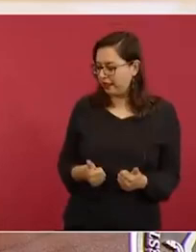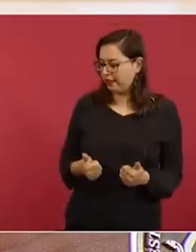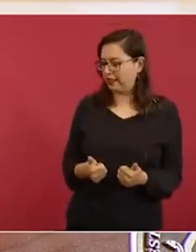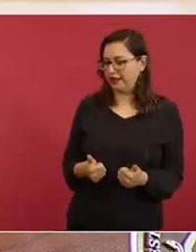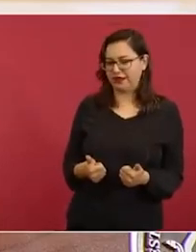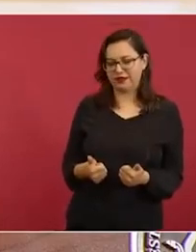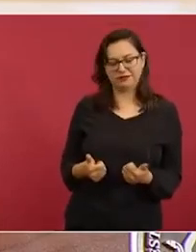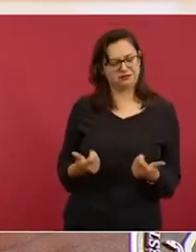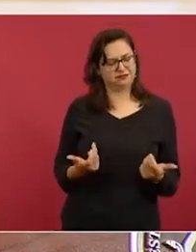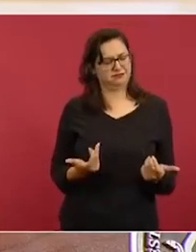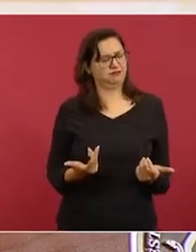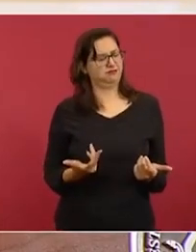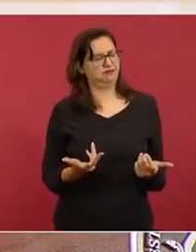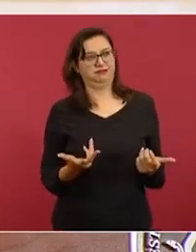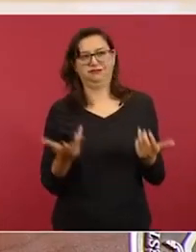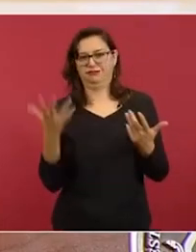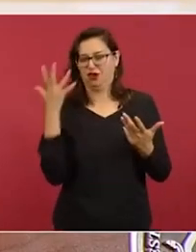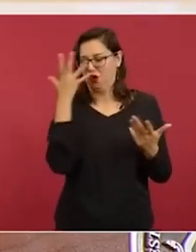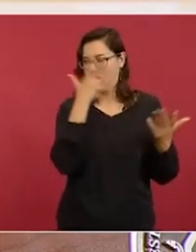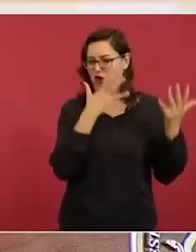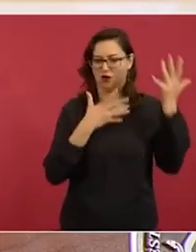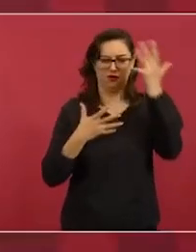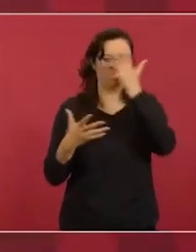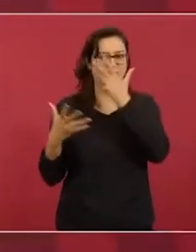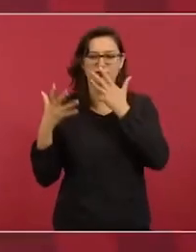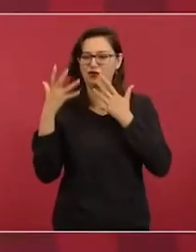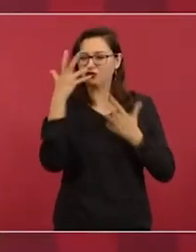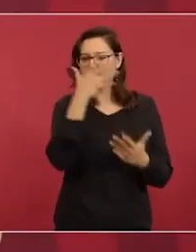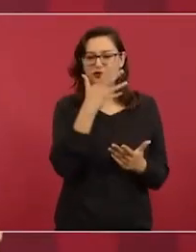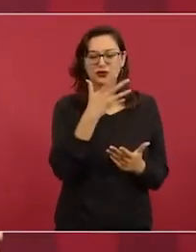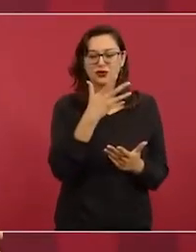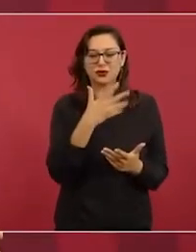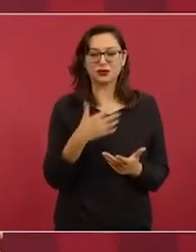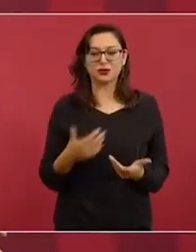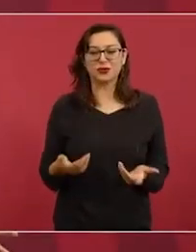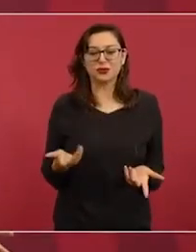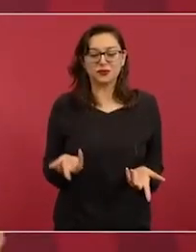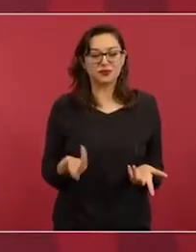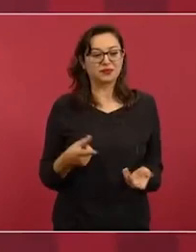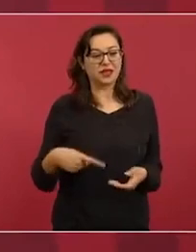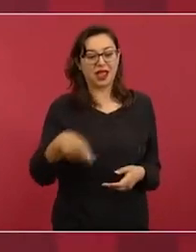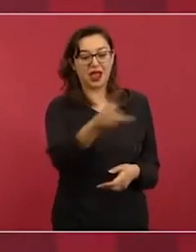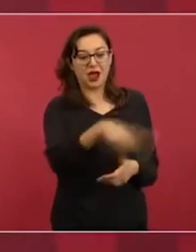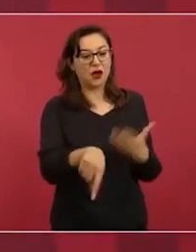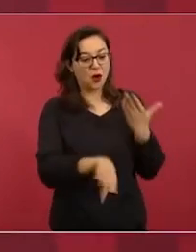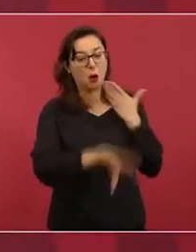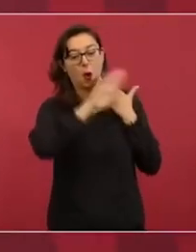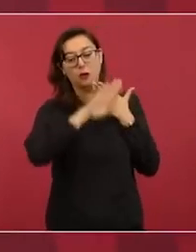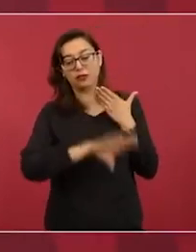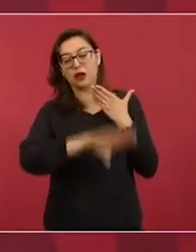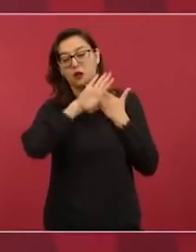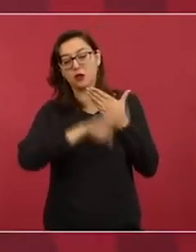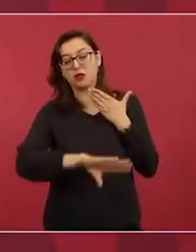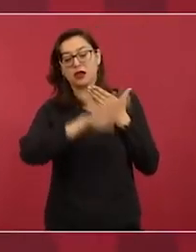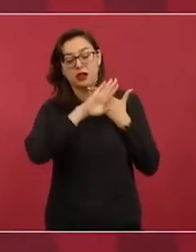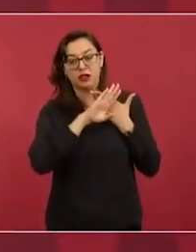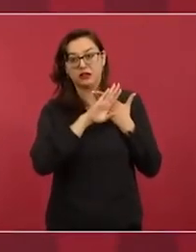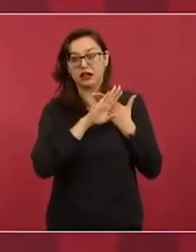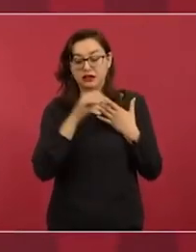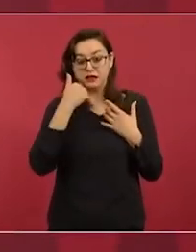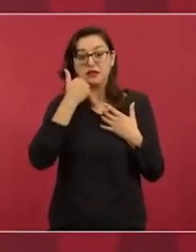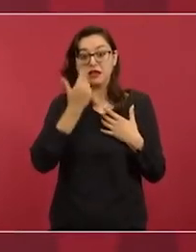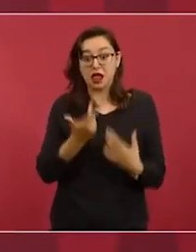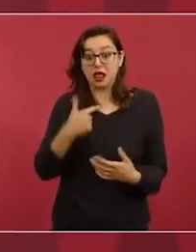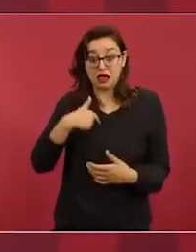opositores quieren que yo me quede